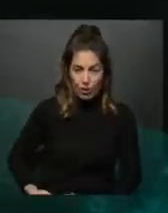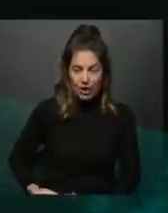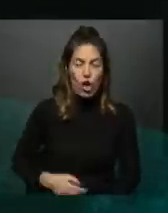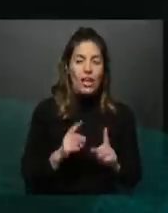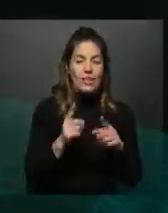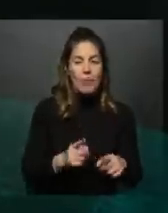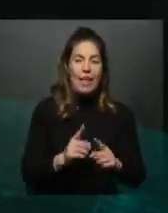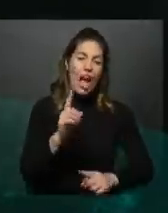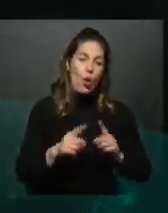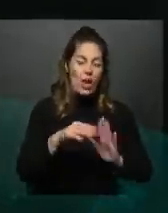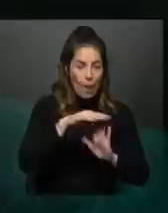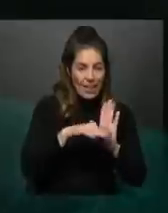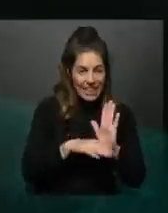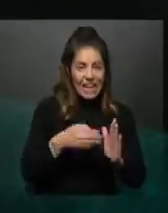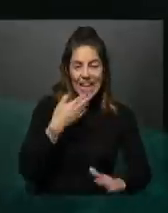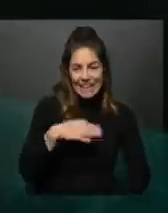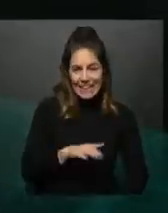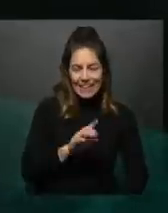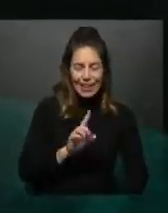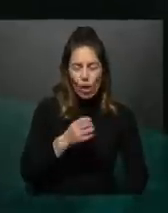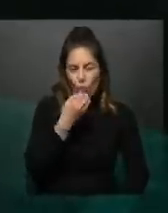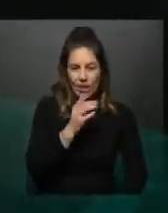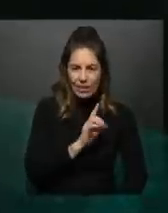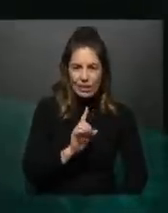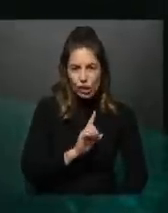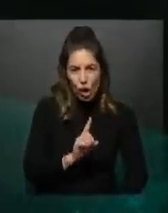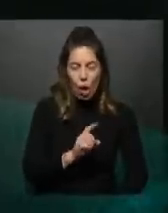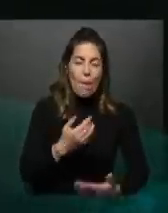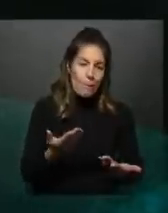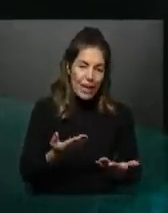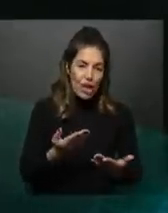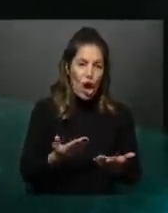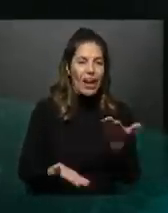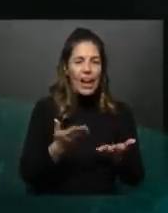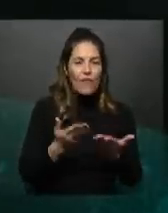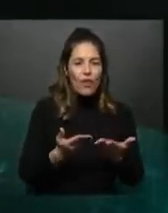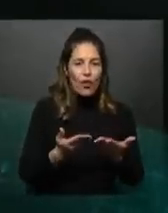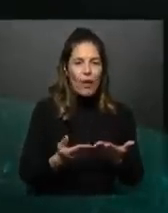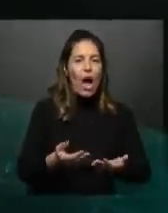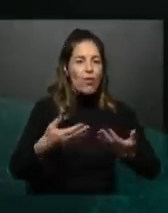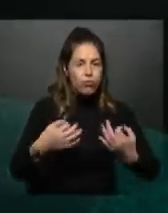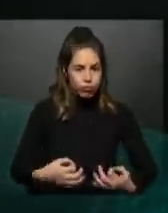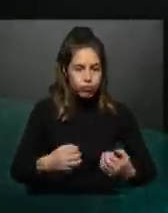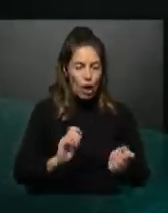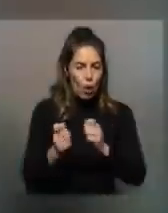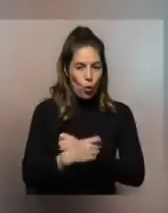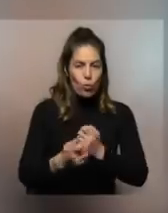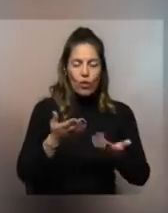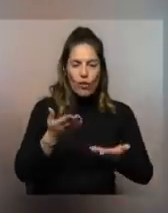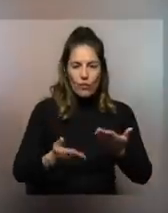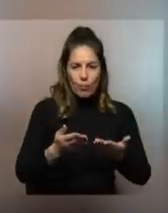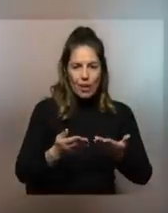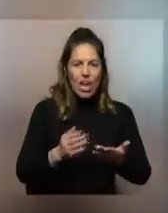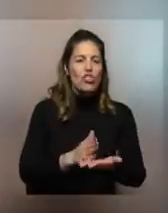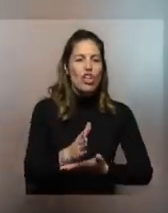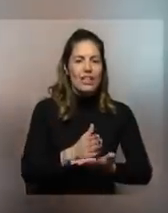si bien algunas medidas entiende que no fueron simpáticas dijo que la reforma es justa solidaria y sostenible vamos